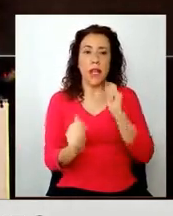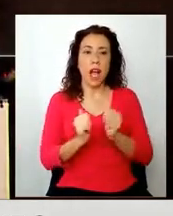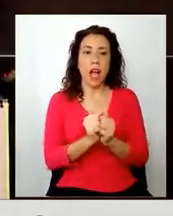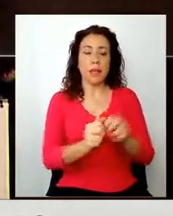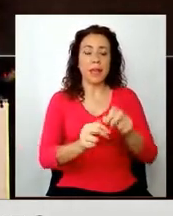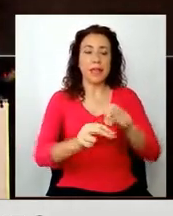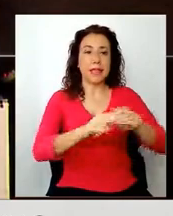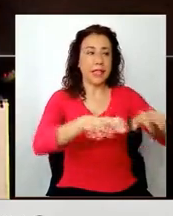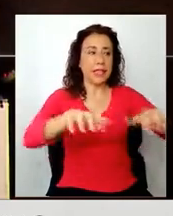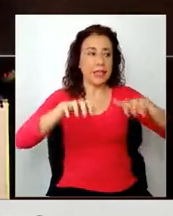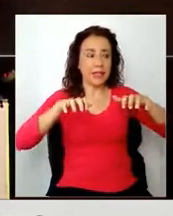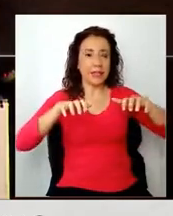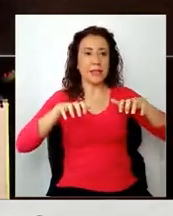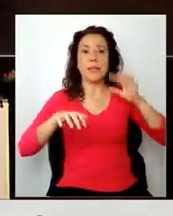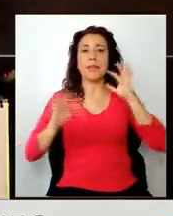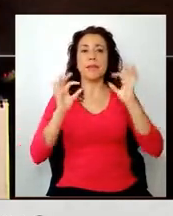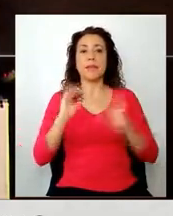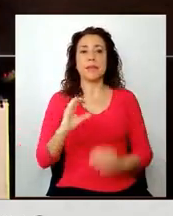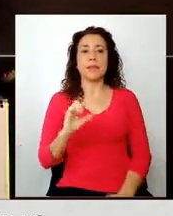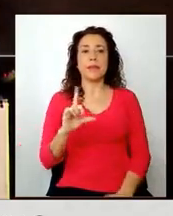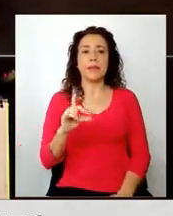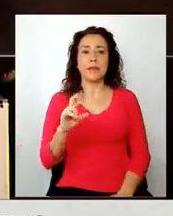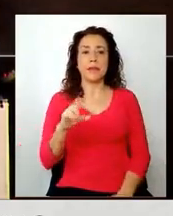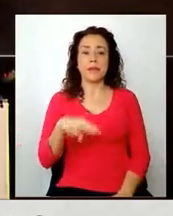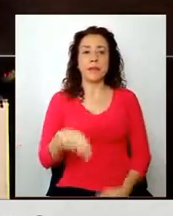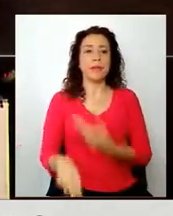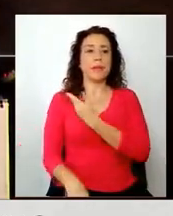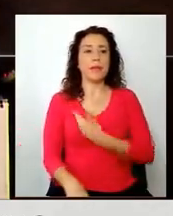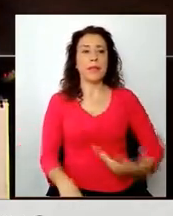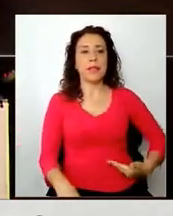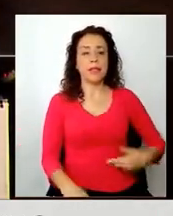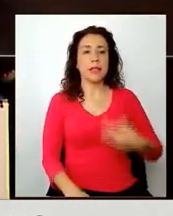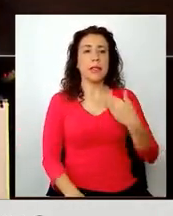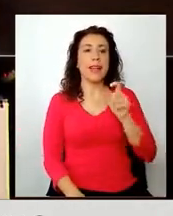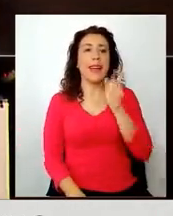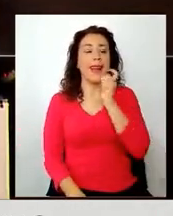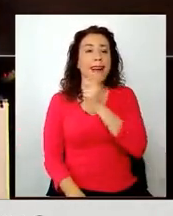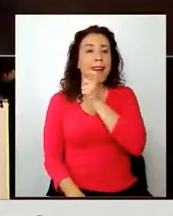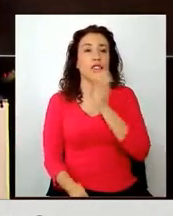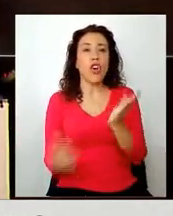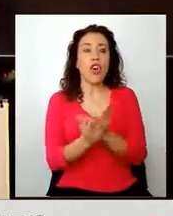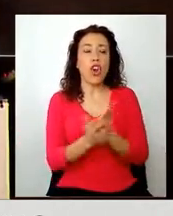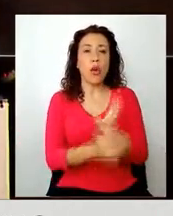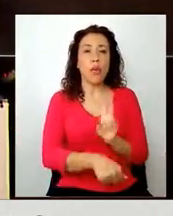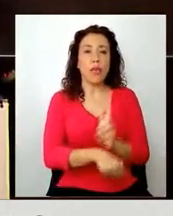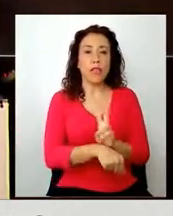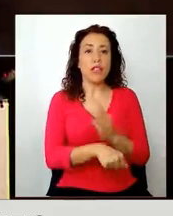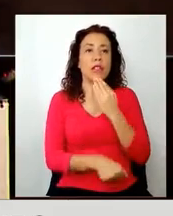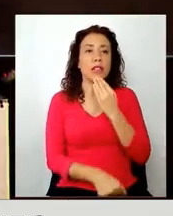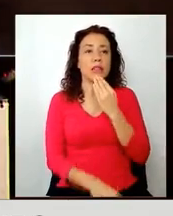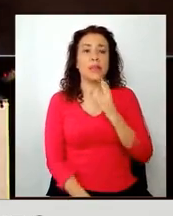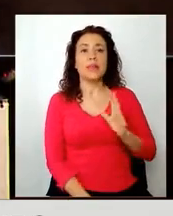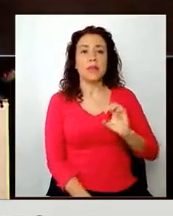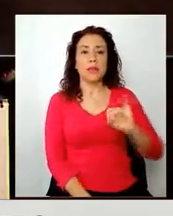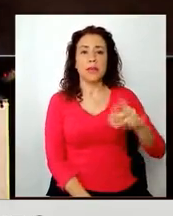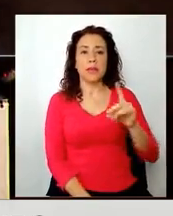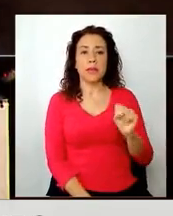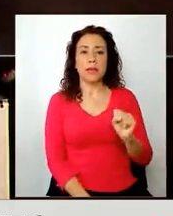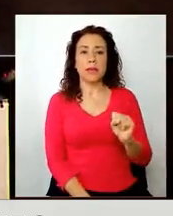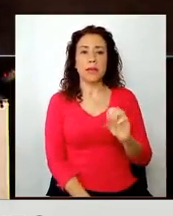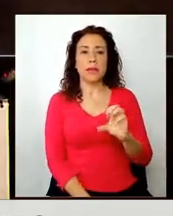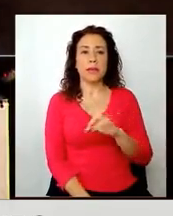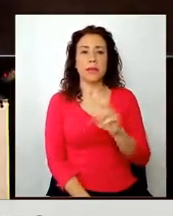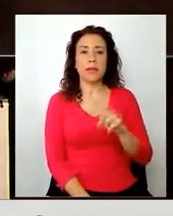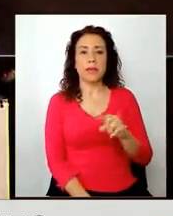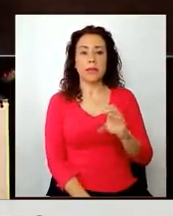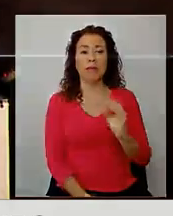refiero a Isabel Calderón ella es presidenta comunal de Castro del colegio de profesores también Carlos Ojeda y Pamela Carrasco del colegio